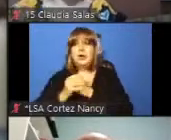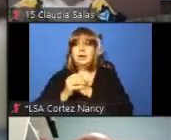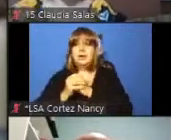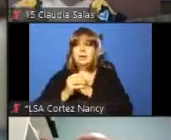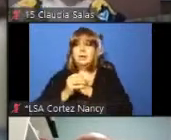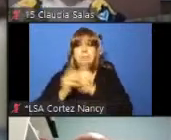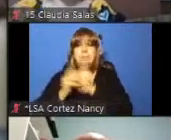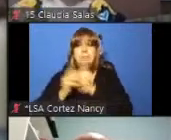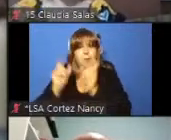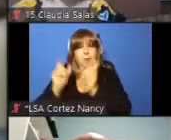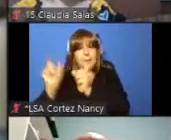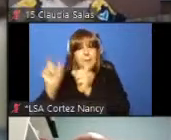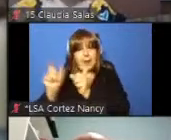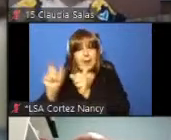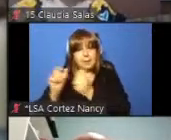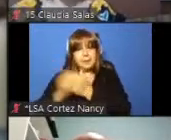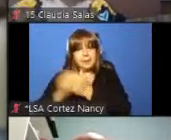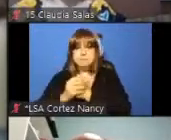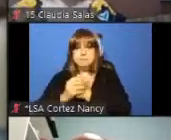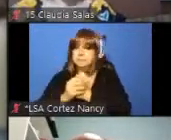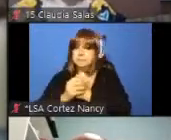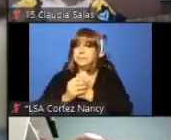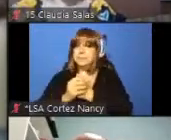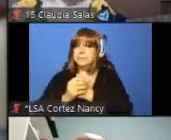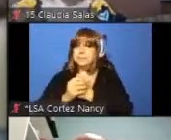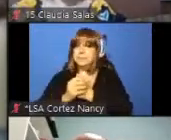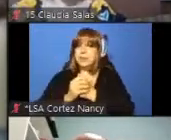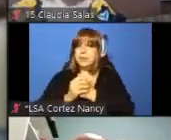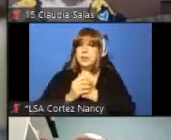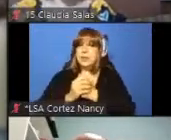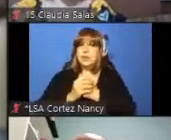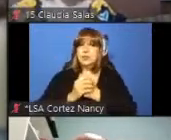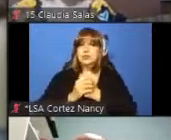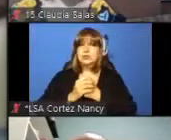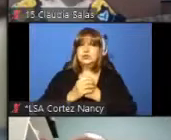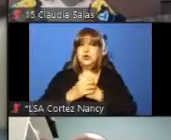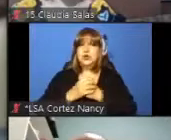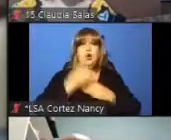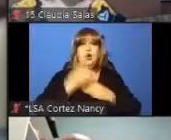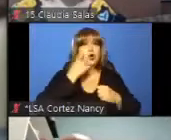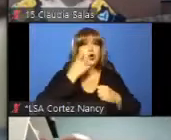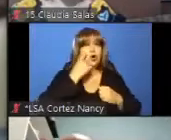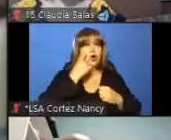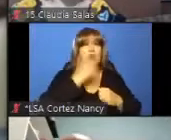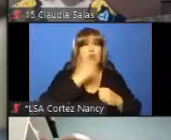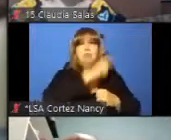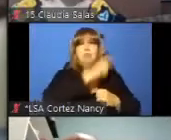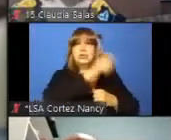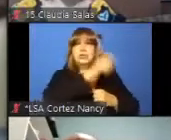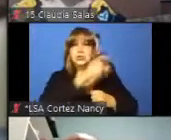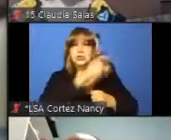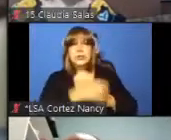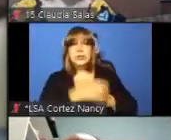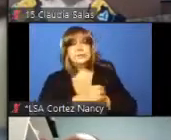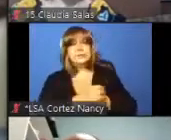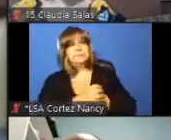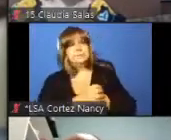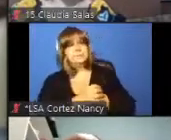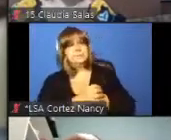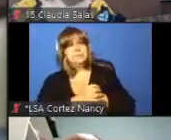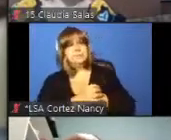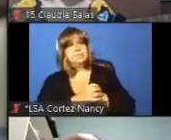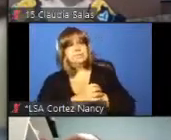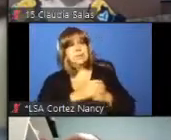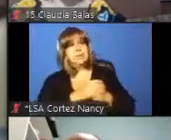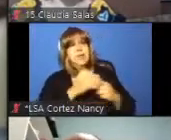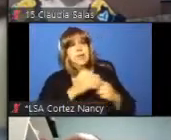que decía también la senadora natalia vicencio alrededor de lo que padecen y sufren las mujeres en esta